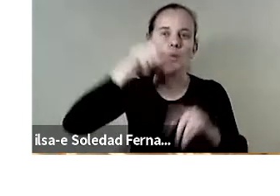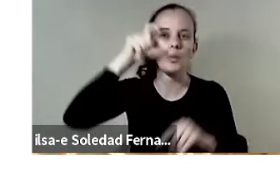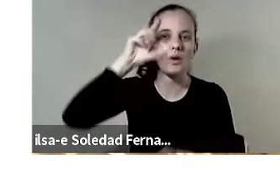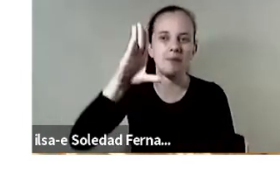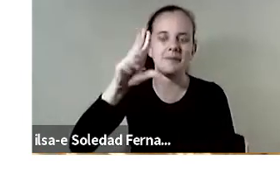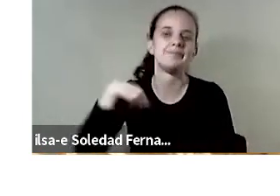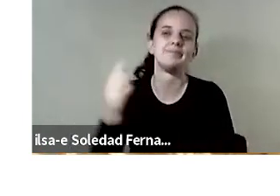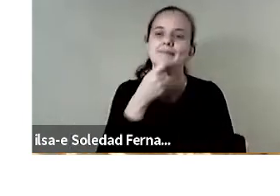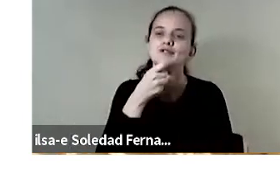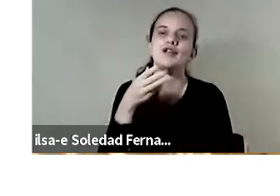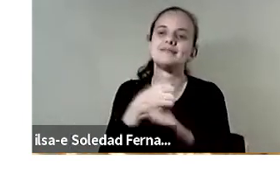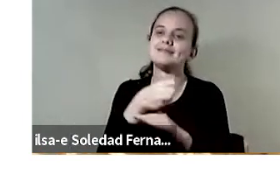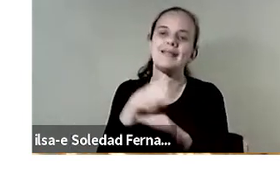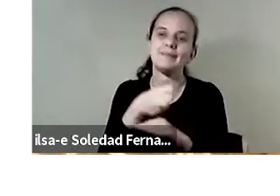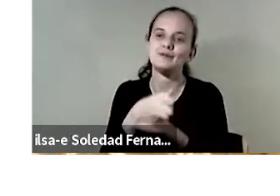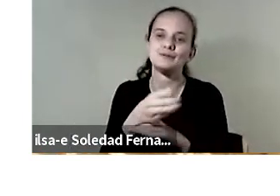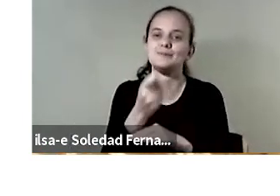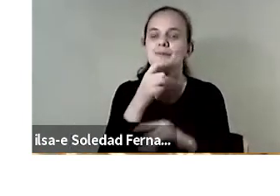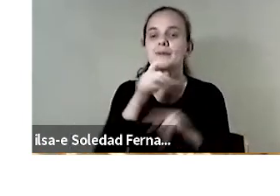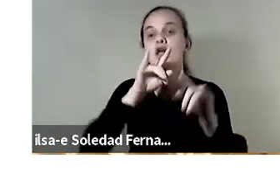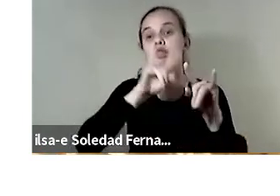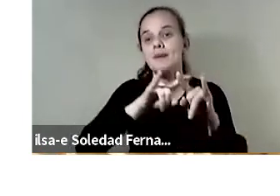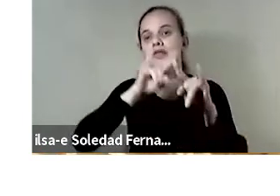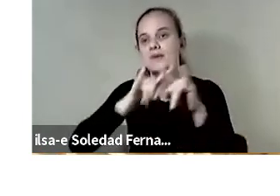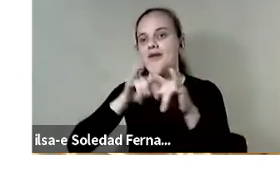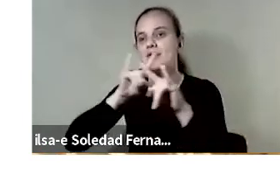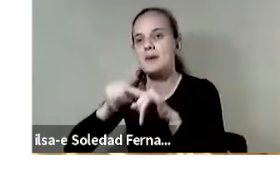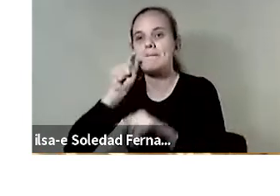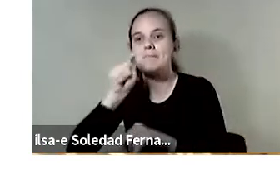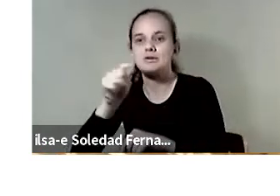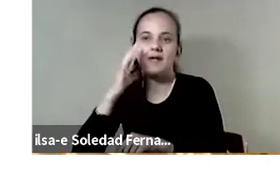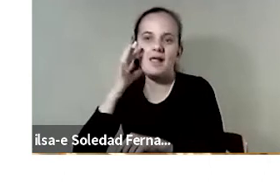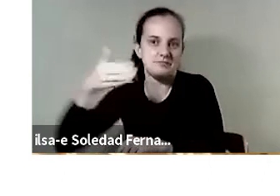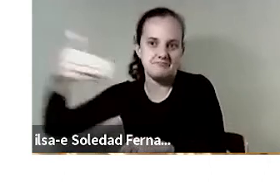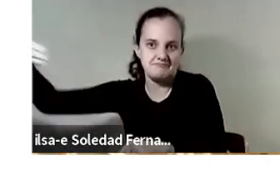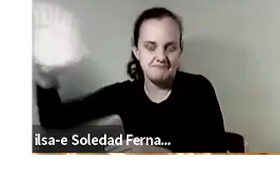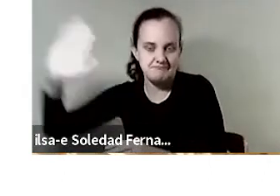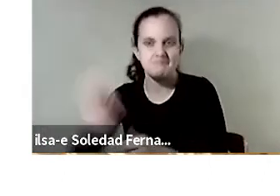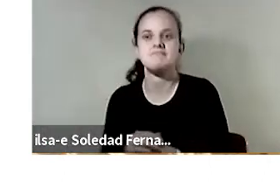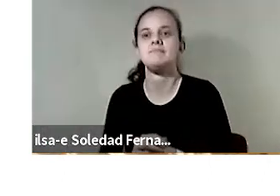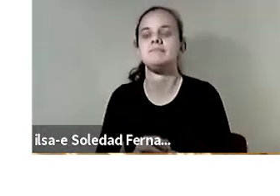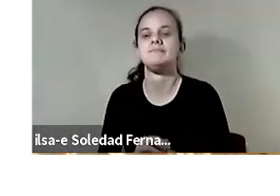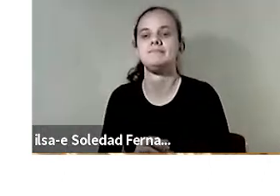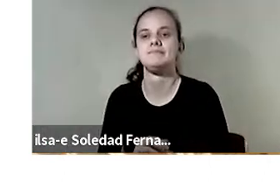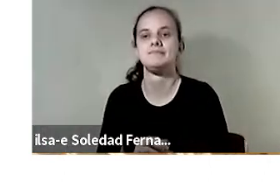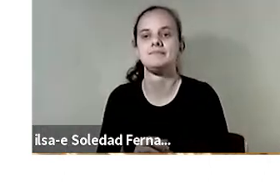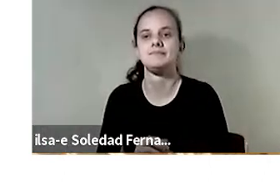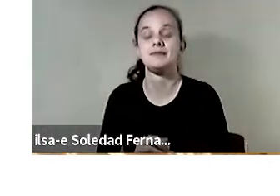esto? Pensemos en la web, en las páginas que accedemos, ¿sí? Cuando vamos a